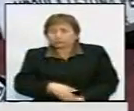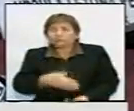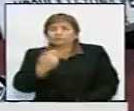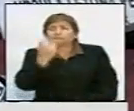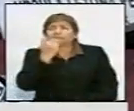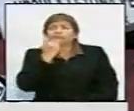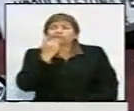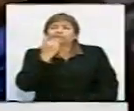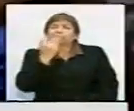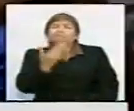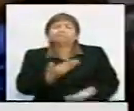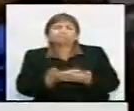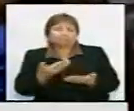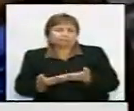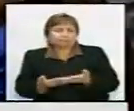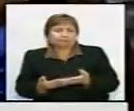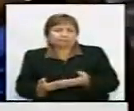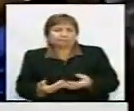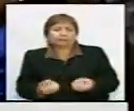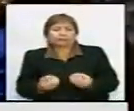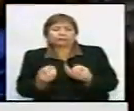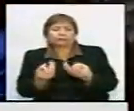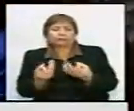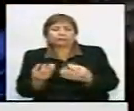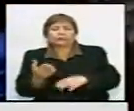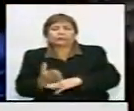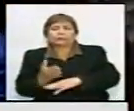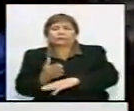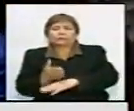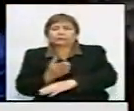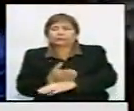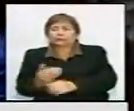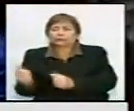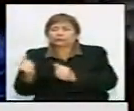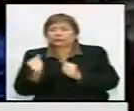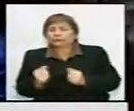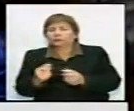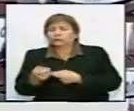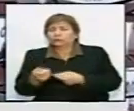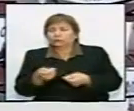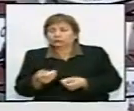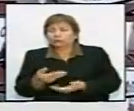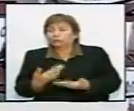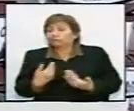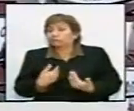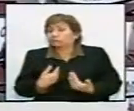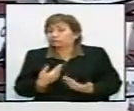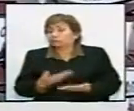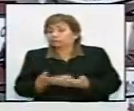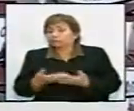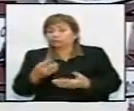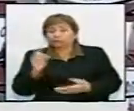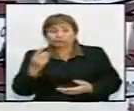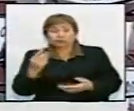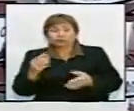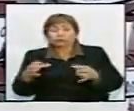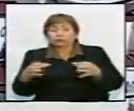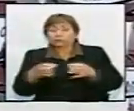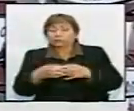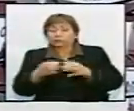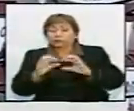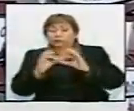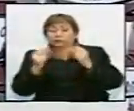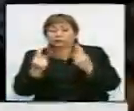quienes demandaron conocer cuánto ha avanzado en ese tema el Poder Ejecutivo. Fue durante la primera sesión ordinaria de ese